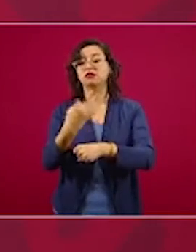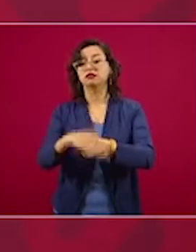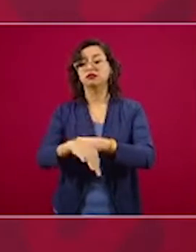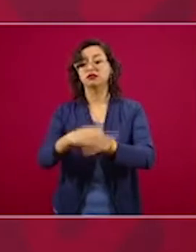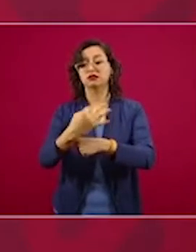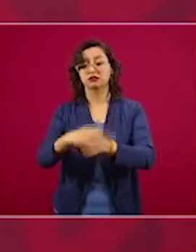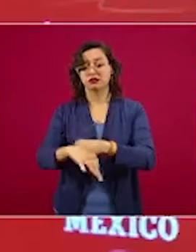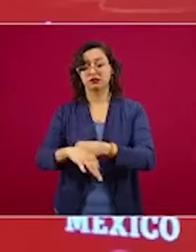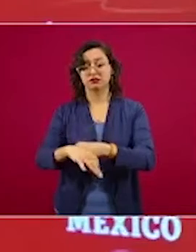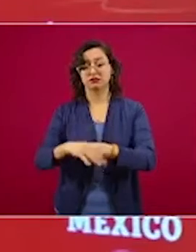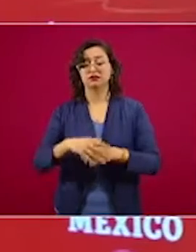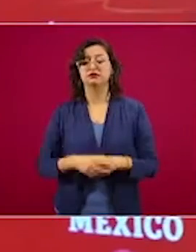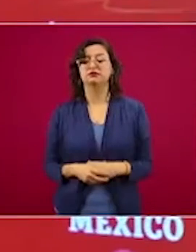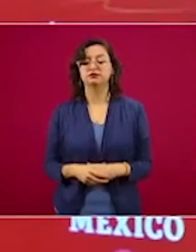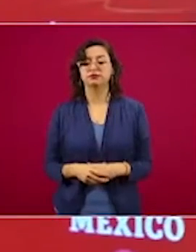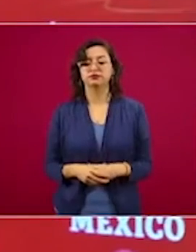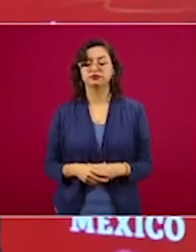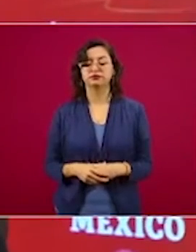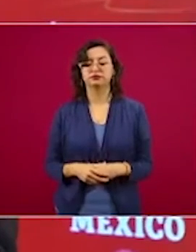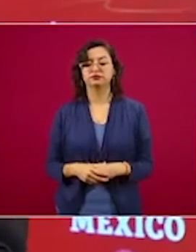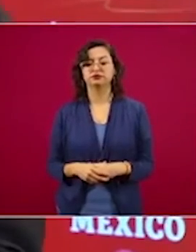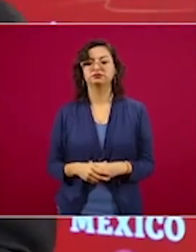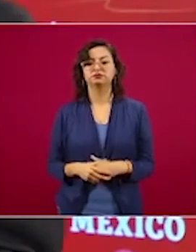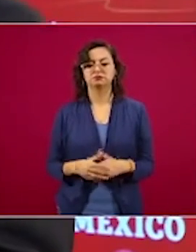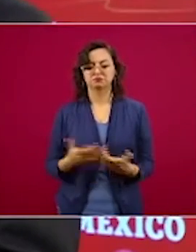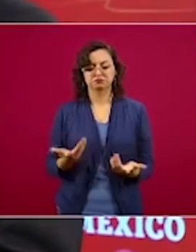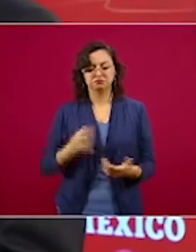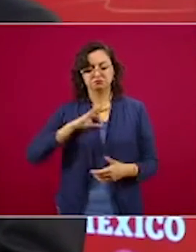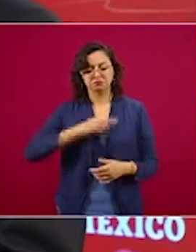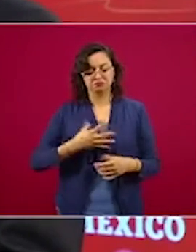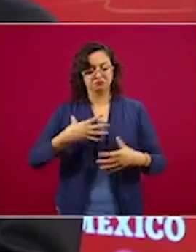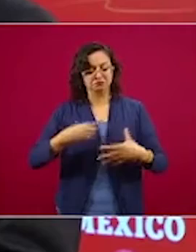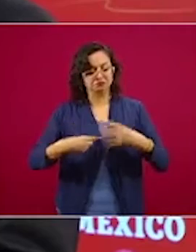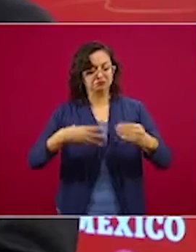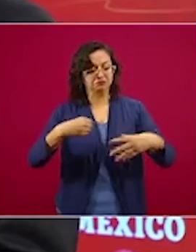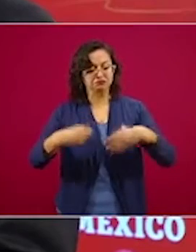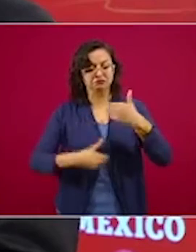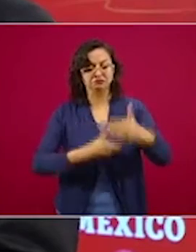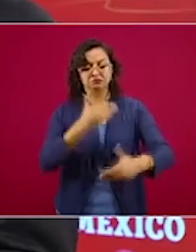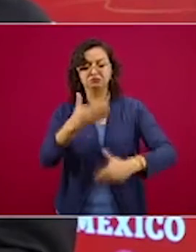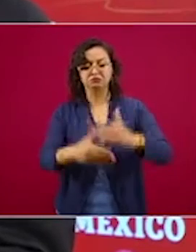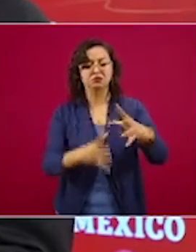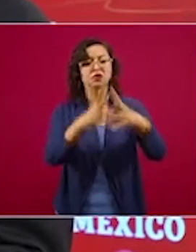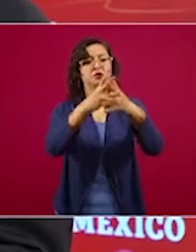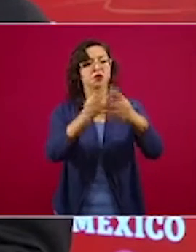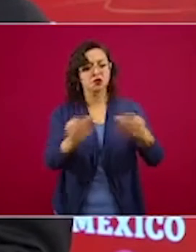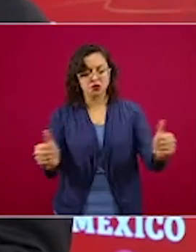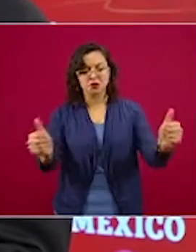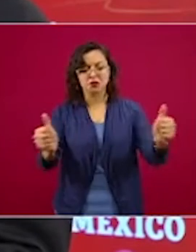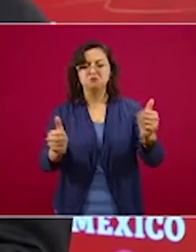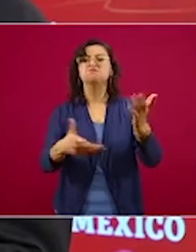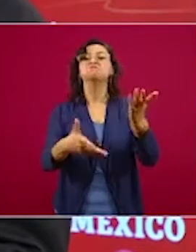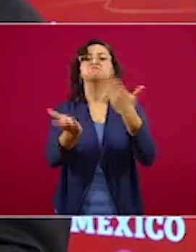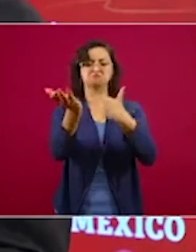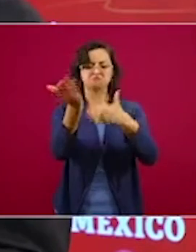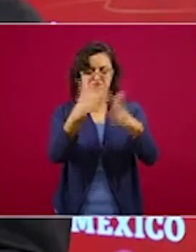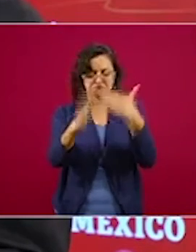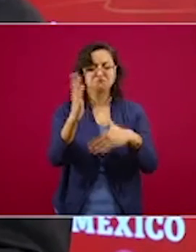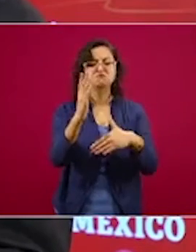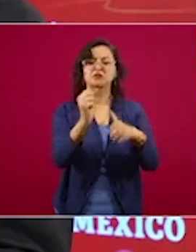Vamos a salir de la pandemia bien librados y